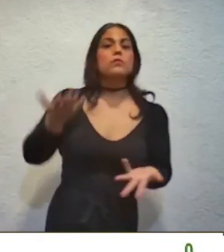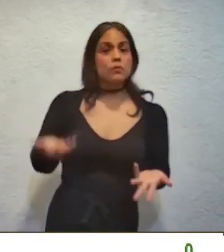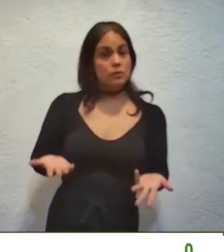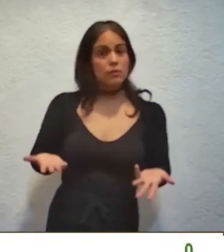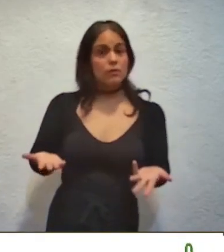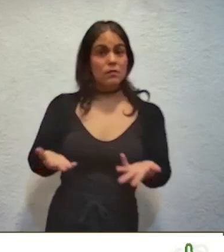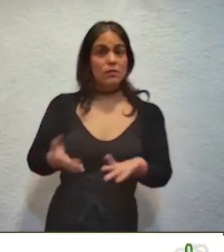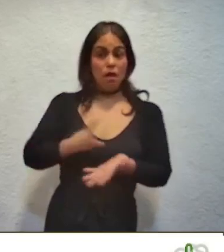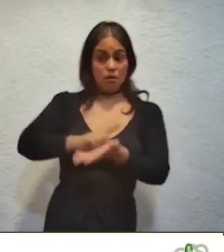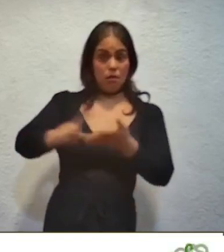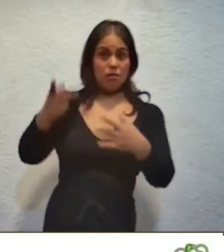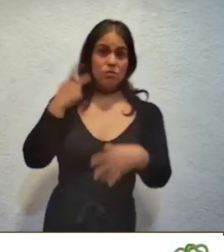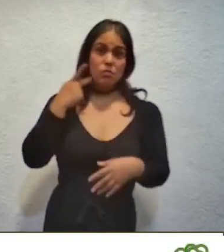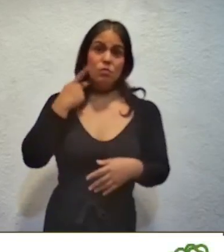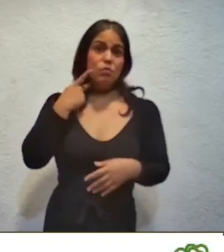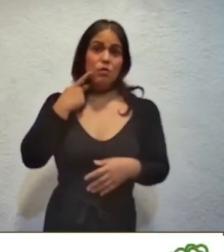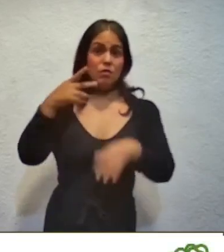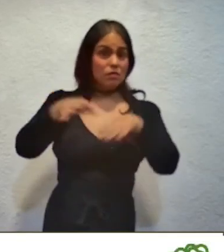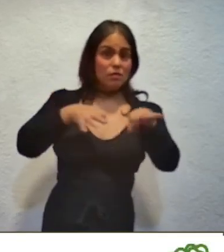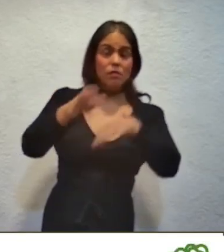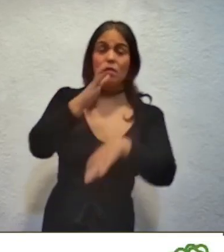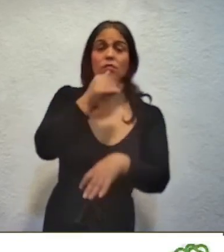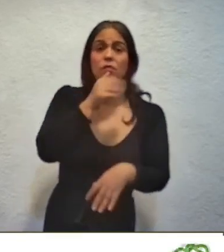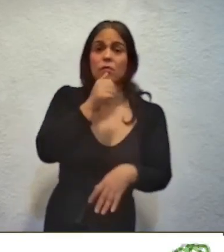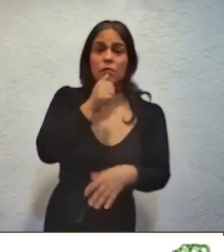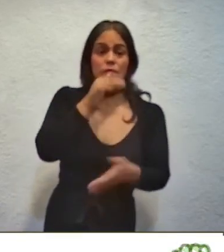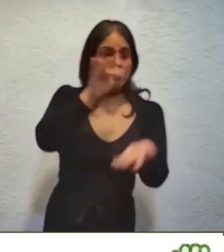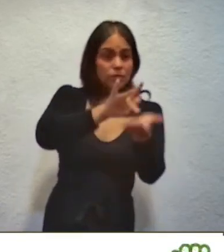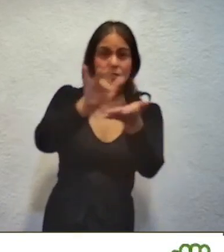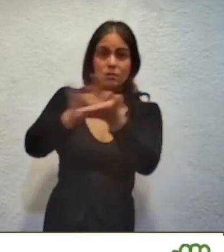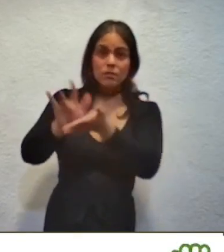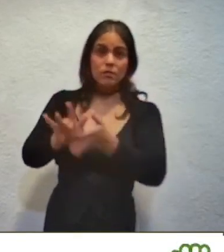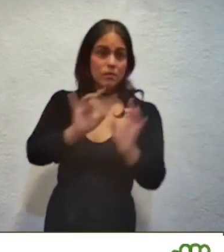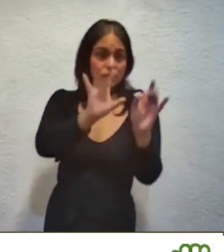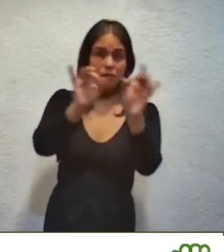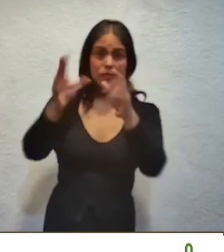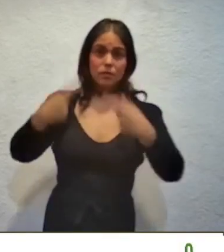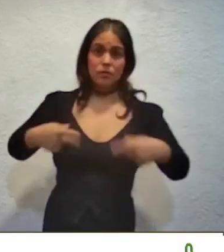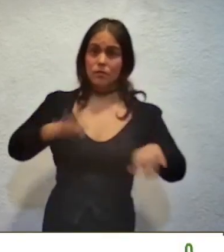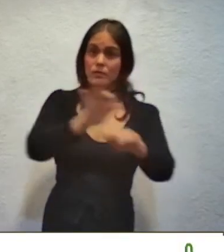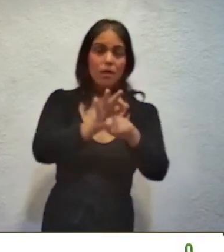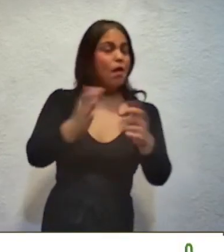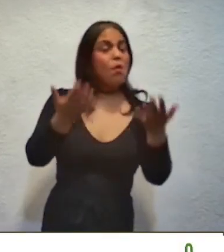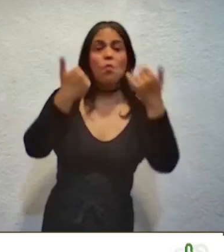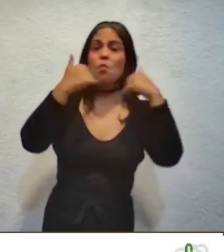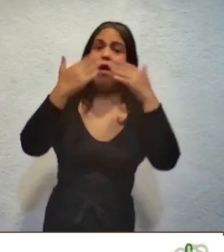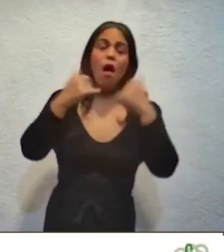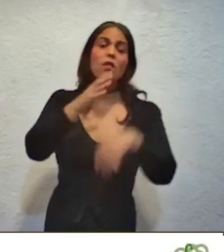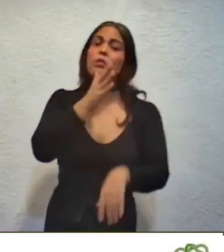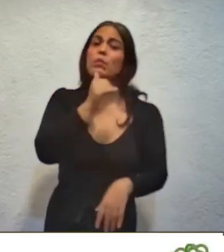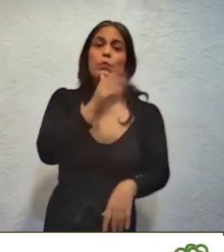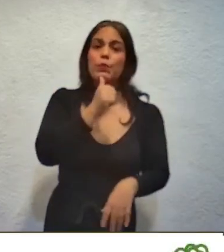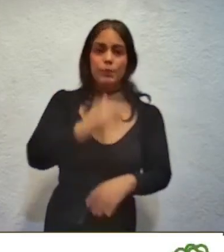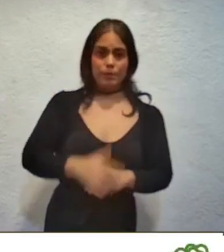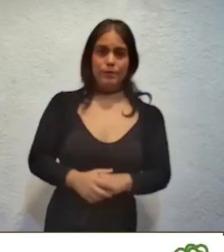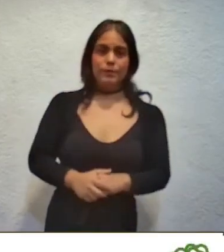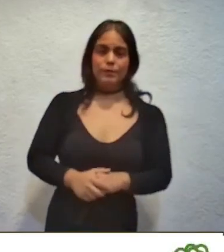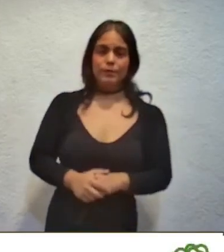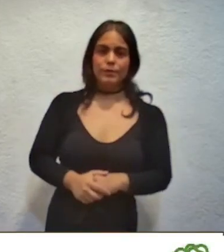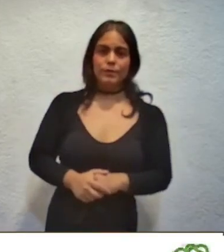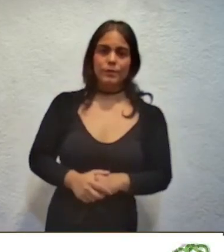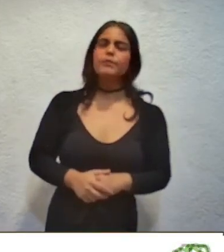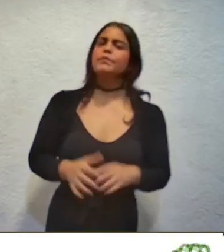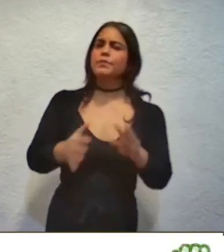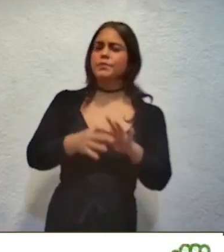sus derechos políticos de participar en las actividades sociales y políticas de su comunidad. En el proyecto se razona